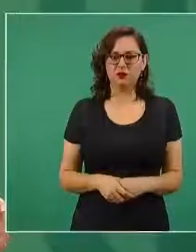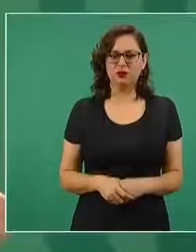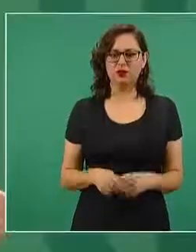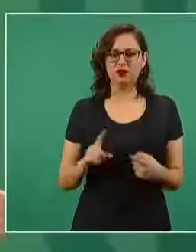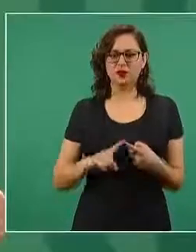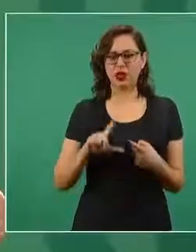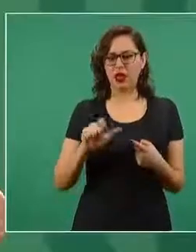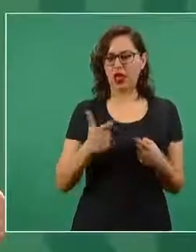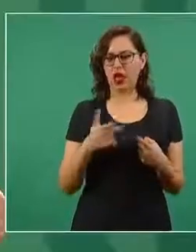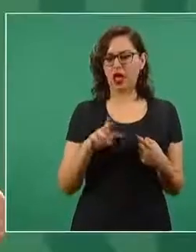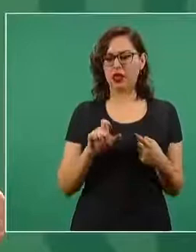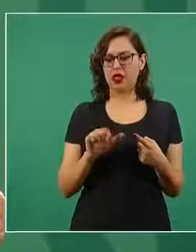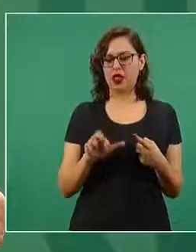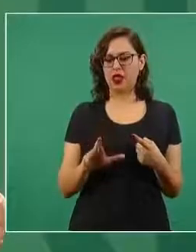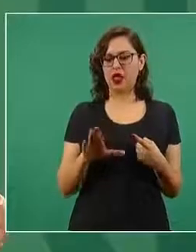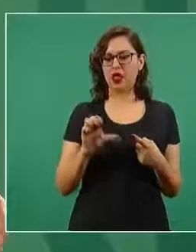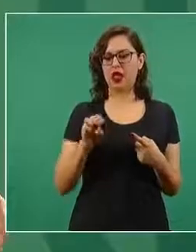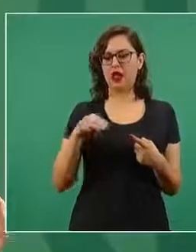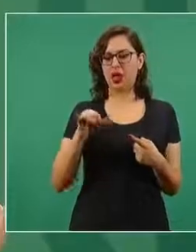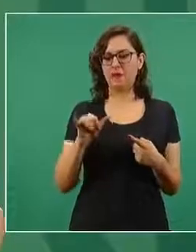Aguilar Camín,